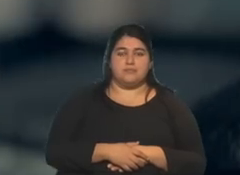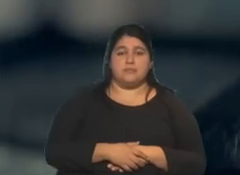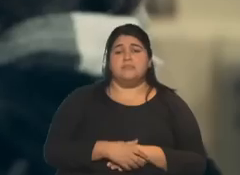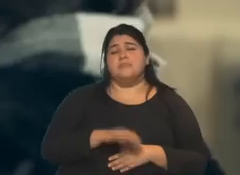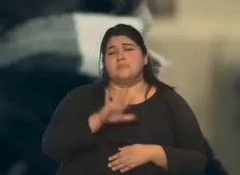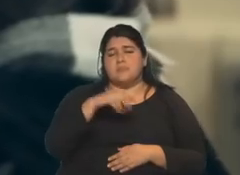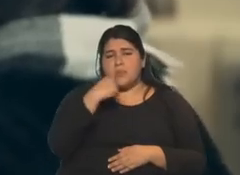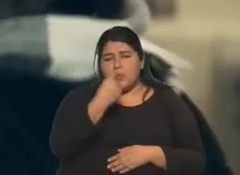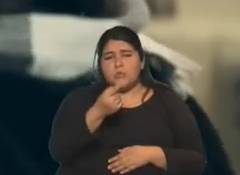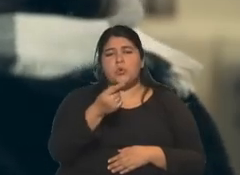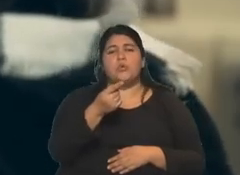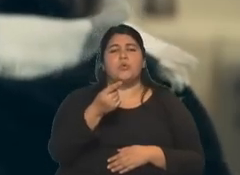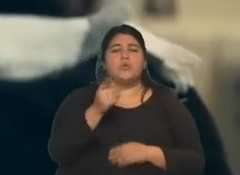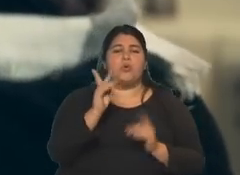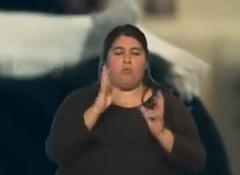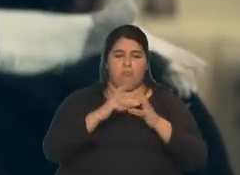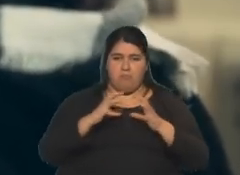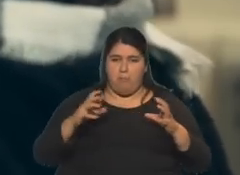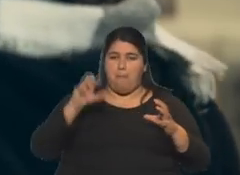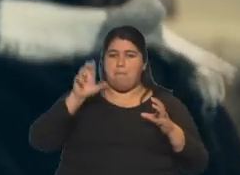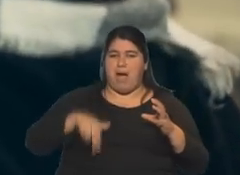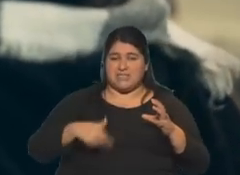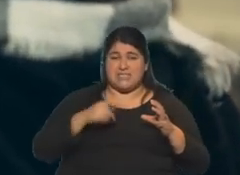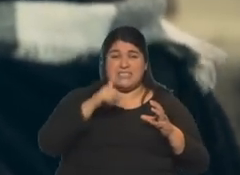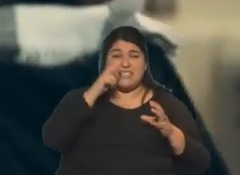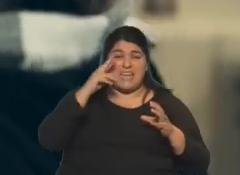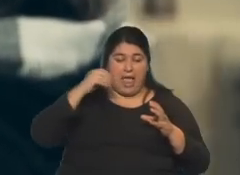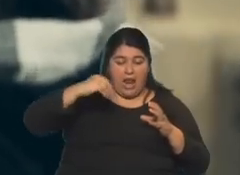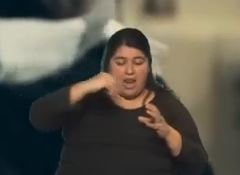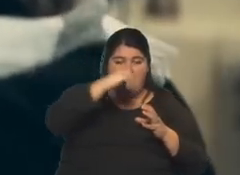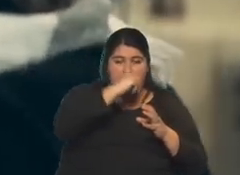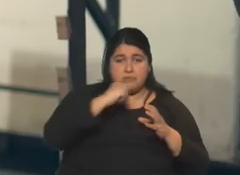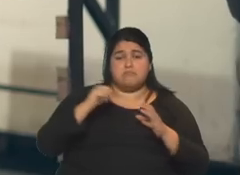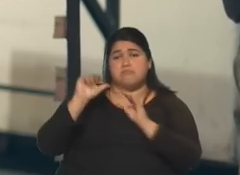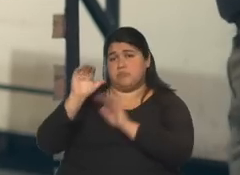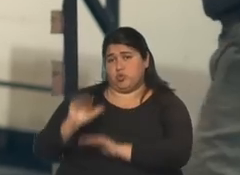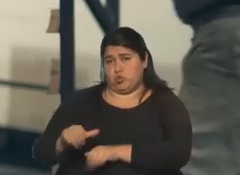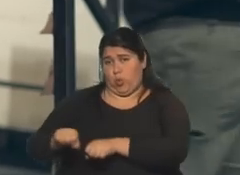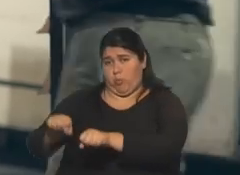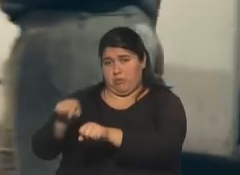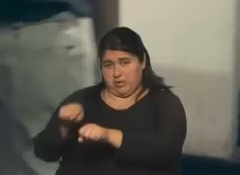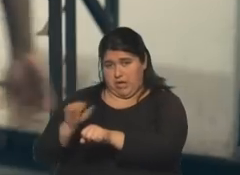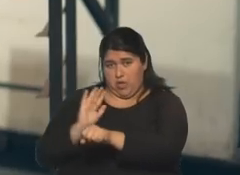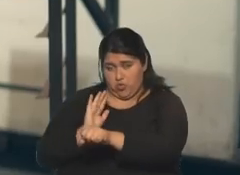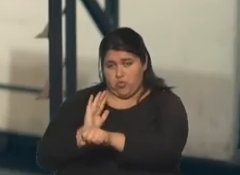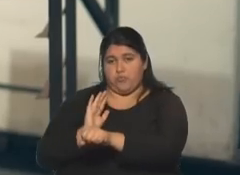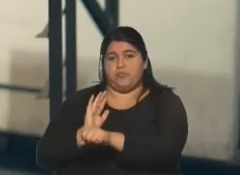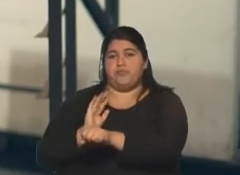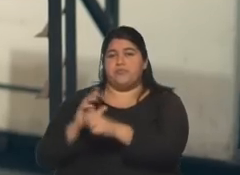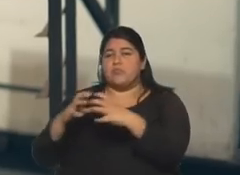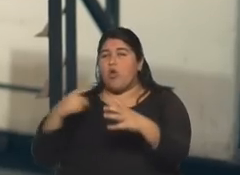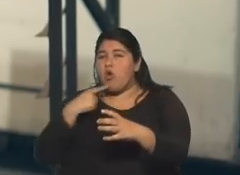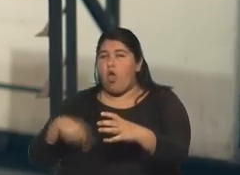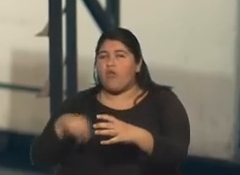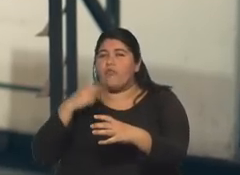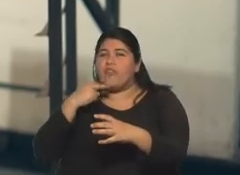¿Cuánto sale un paquete de pan multicereal, que es el que compro yo en la góndola si voy y lo busco? Es el violeta, ¿no? El violeta,